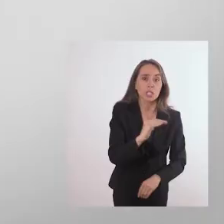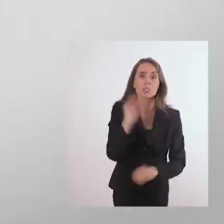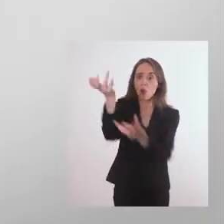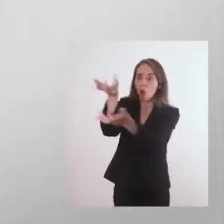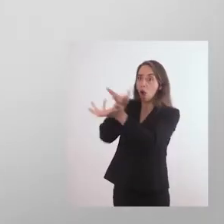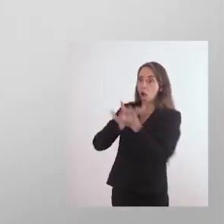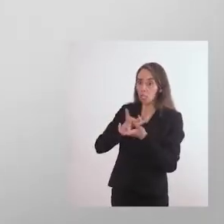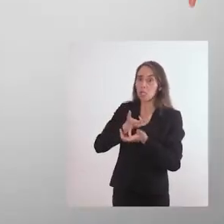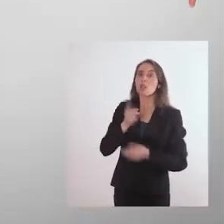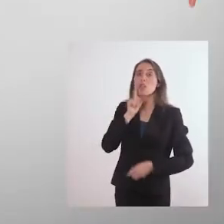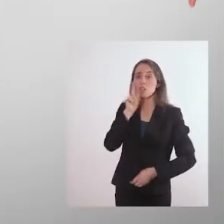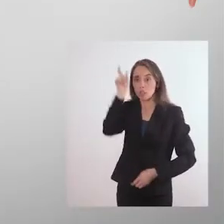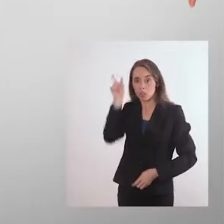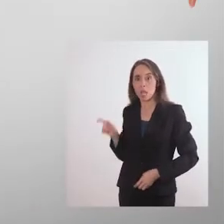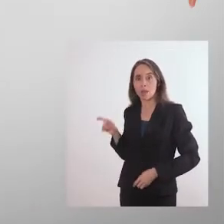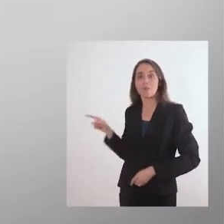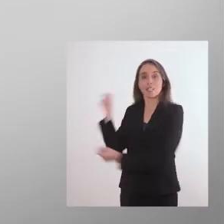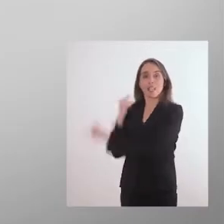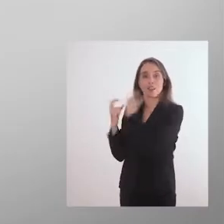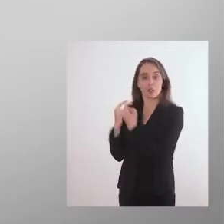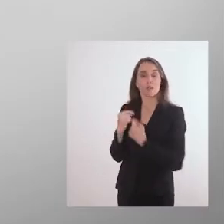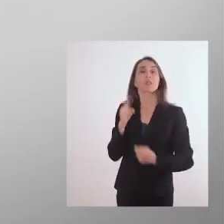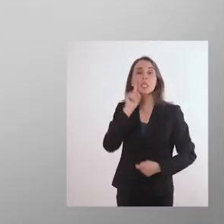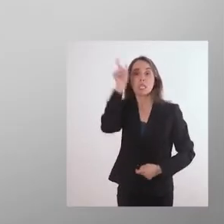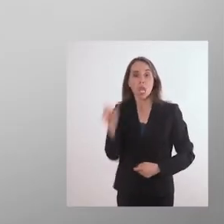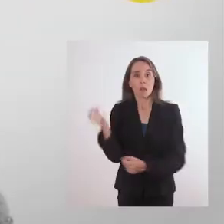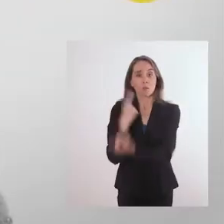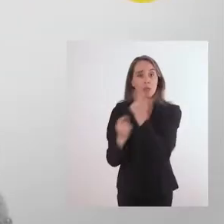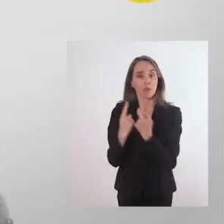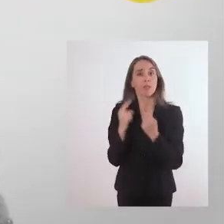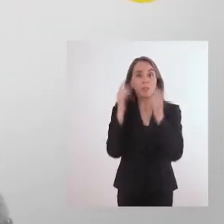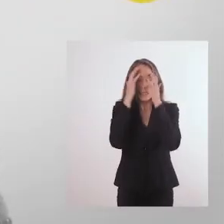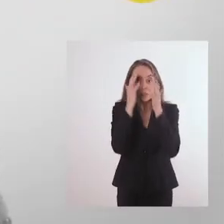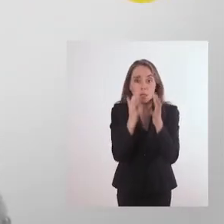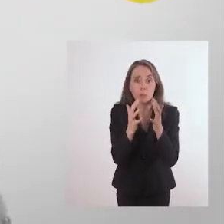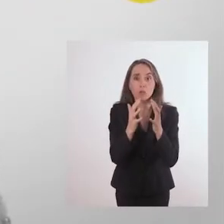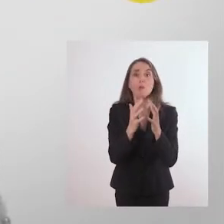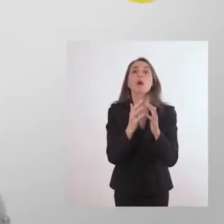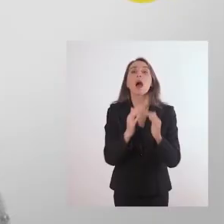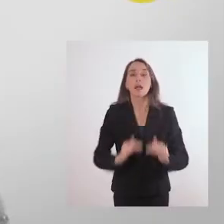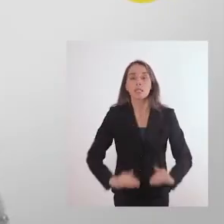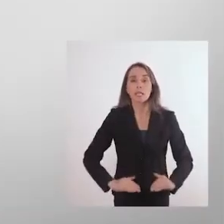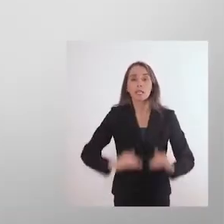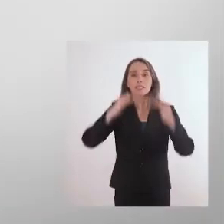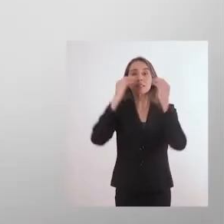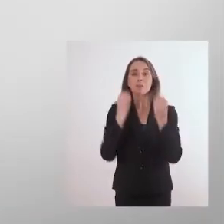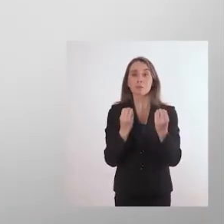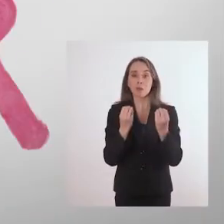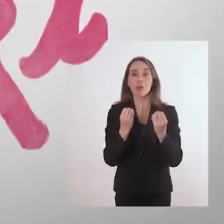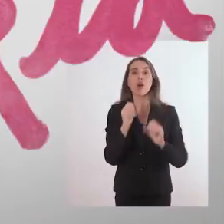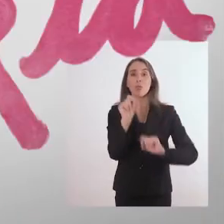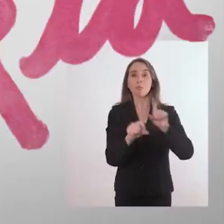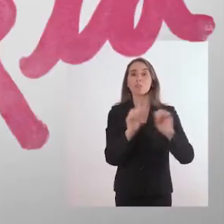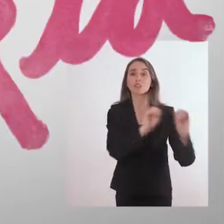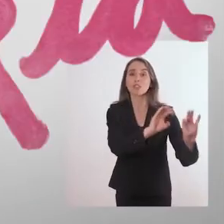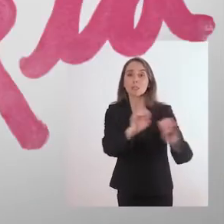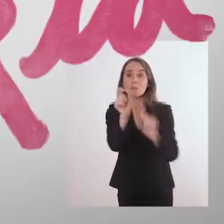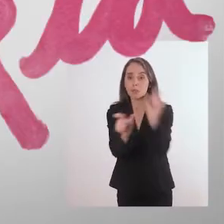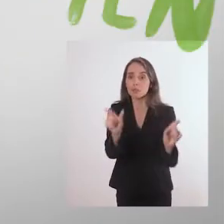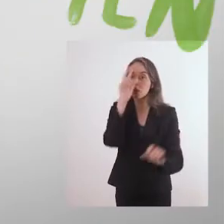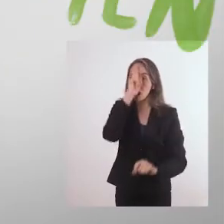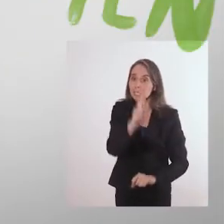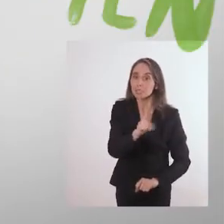o nos agrede, tenemos quien nos defienda. Y alguien me tiene que defender. Alguien que está preocupado que podamos crecer bien. La defensoría enseña a las